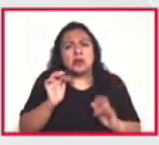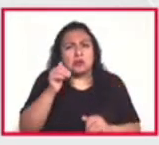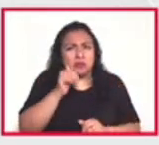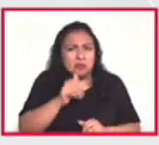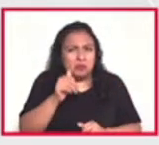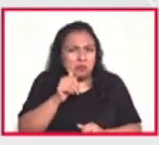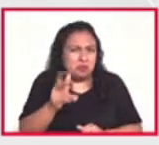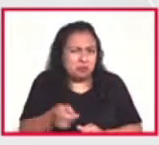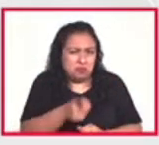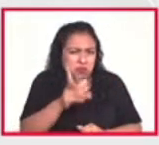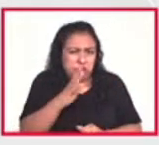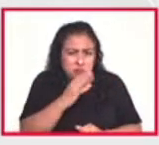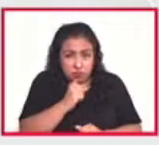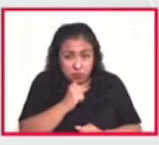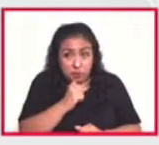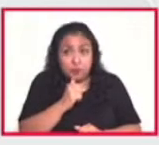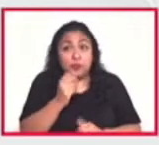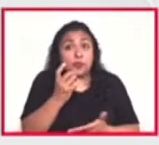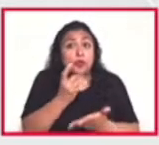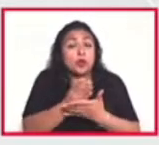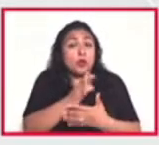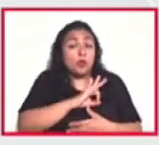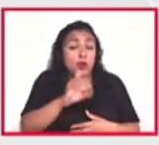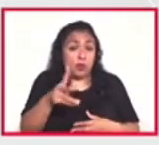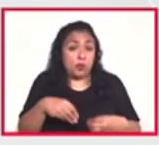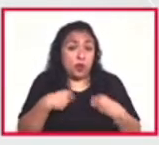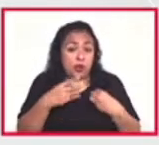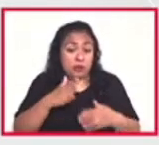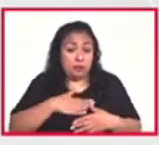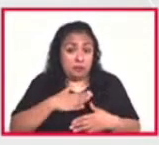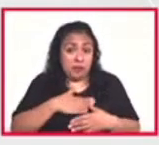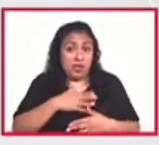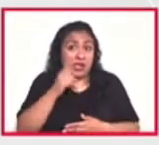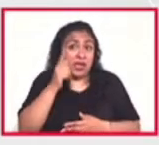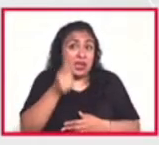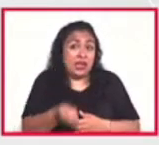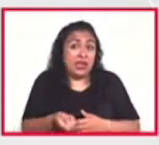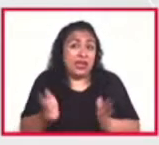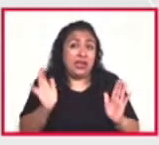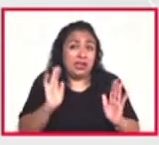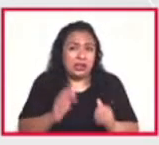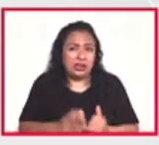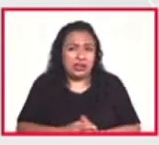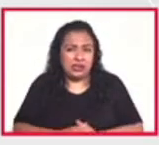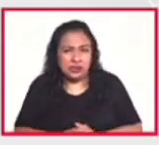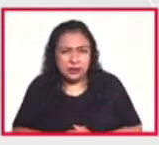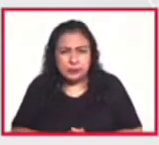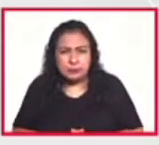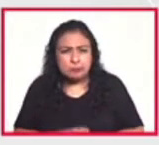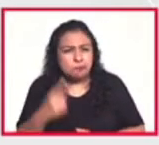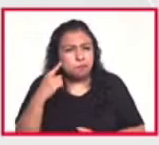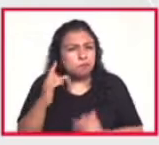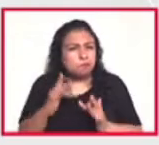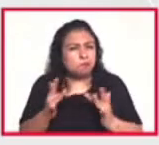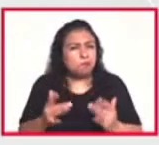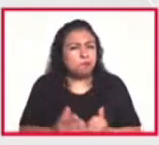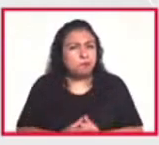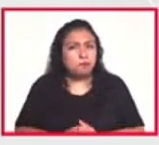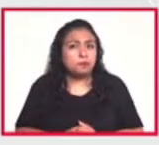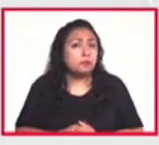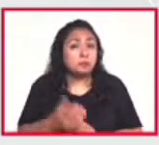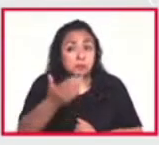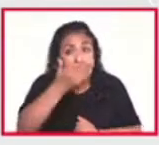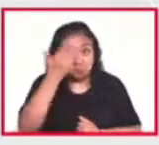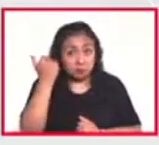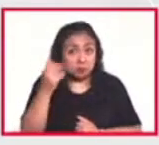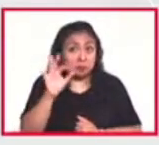cuando... Lo único que puedo decir de la muerte propia es eso, lo que dice Woody Allen, ¿no? Cuando le preguntan a usted qué piensa de la muerte, dice, bueno, no sé, no quisiera